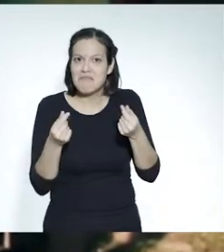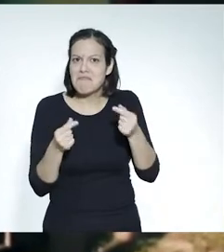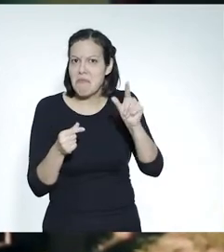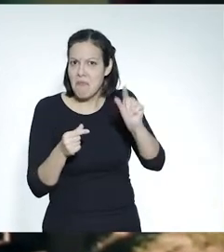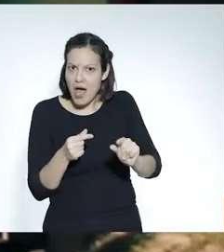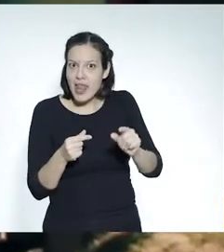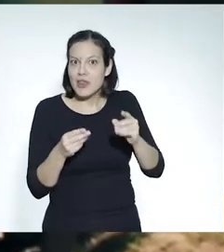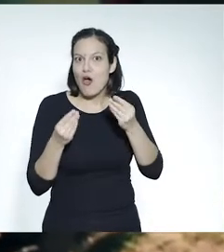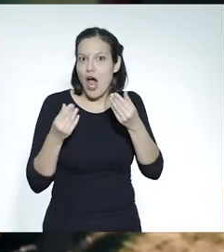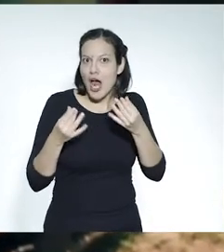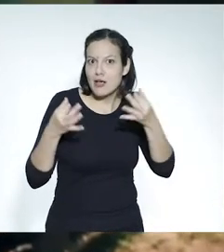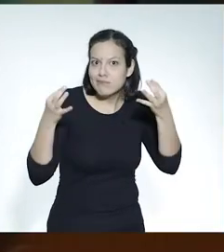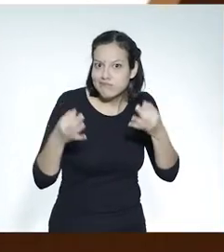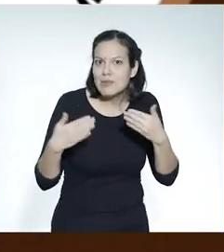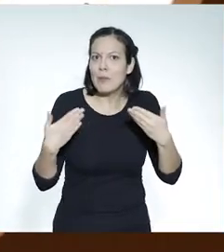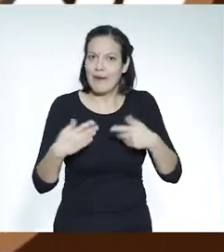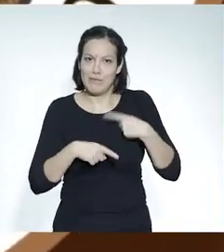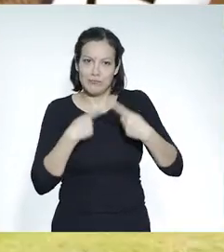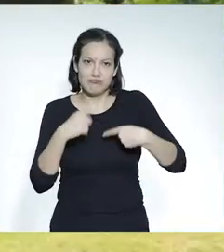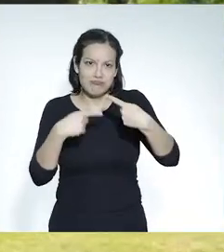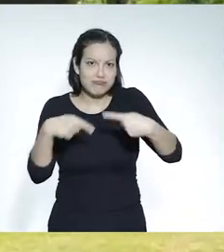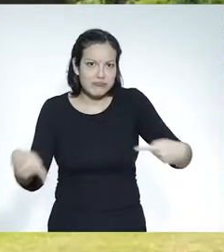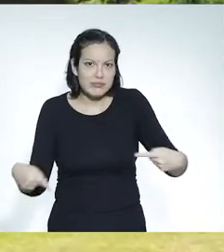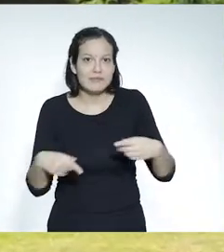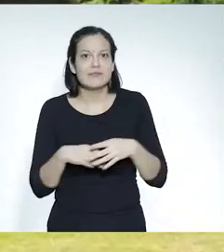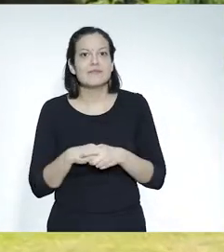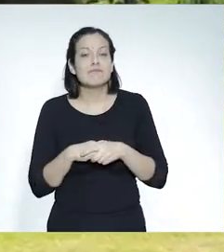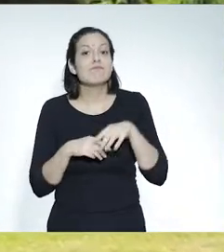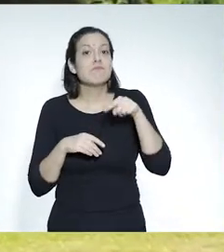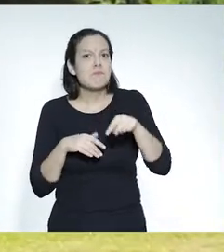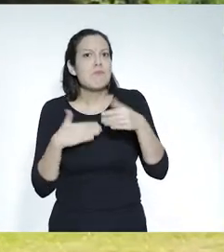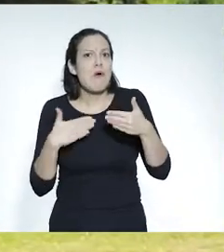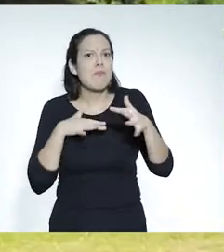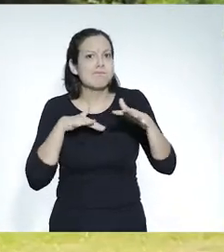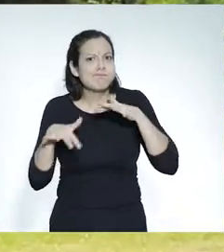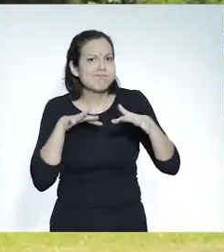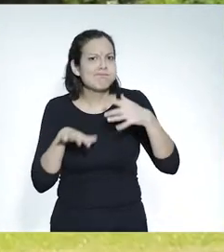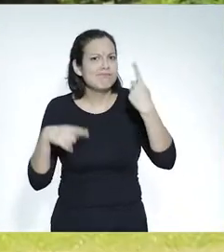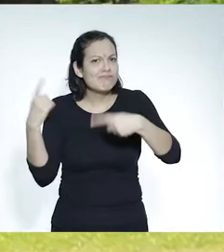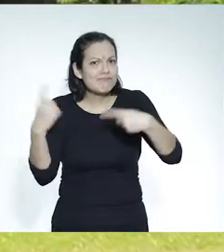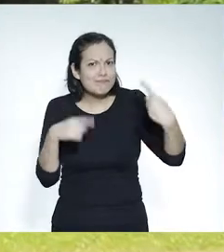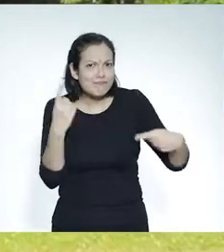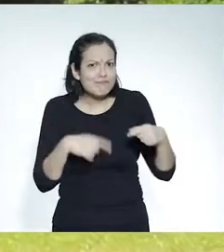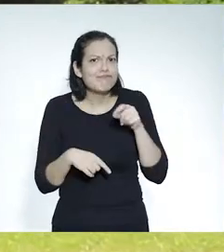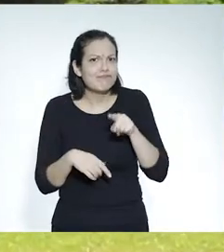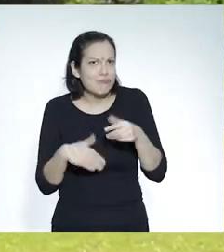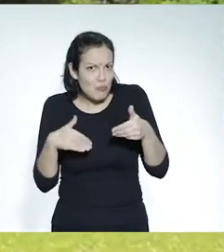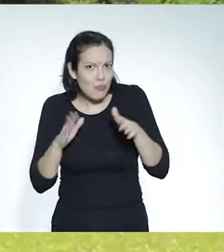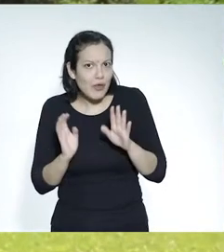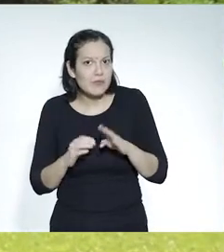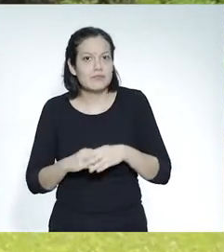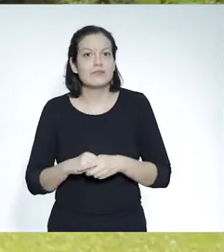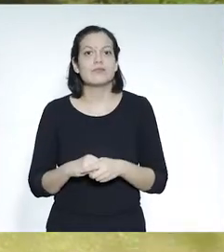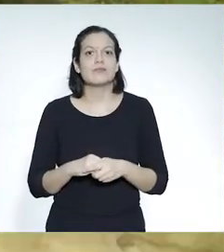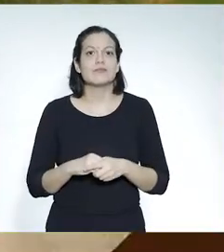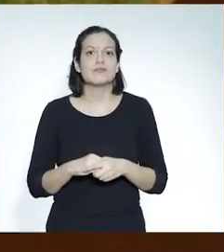alta calidad y permiten reciclar elementos. Aquí se pueden realizar distintos tipos de